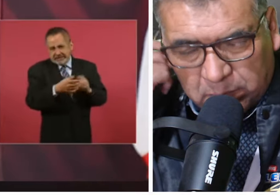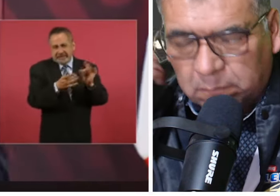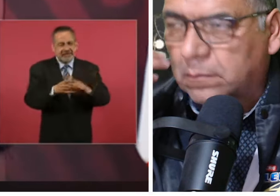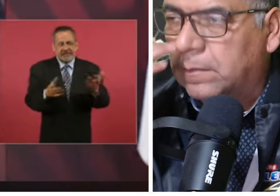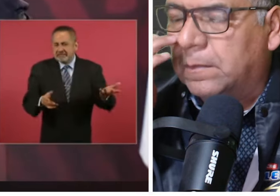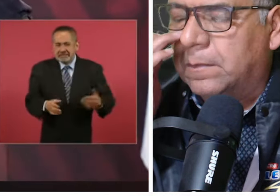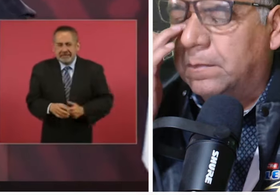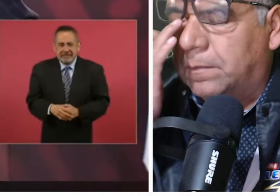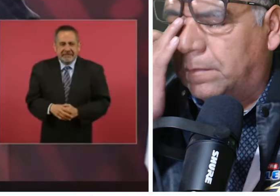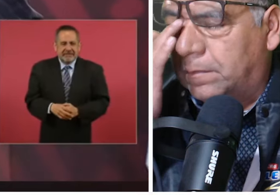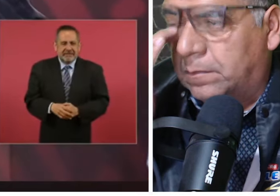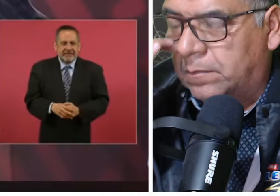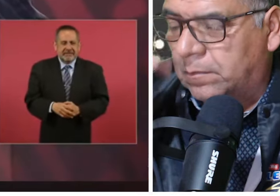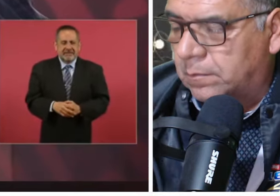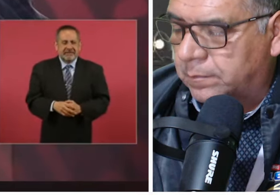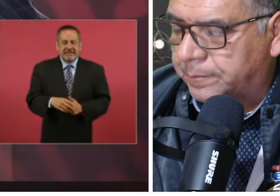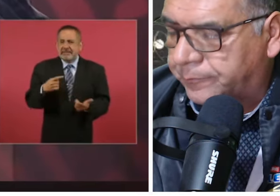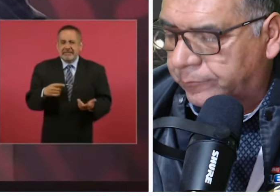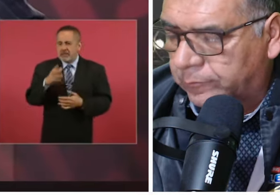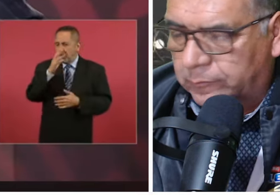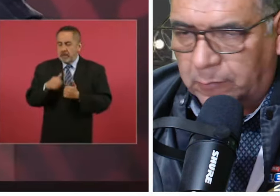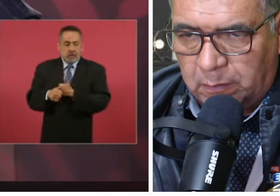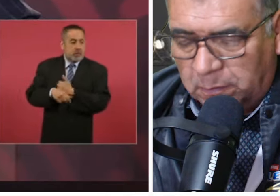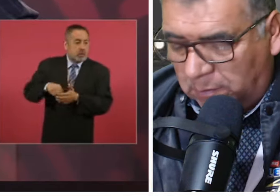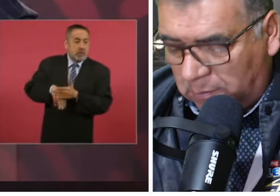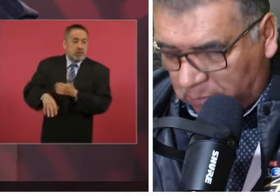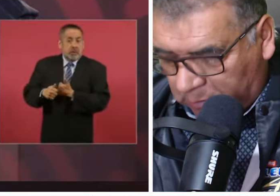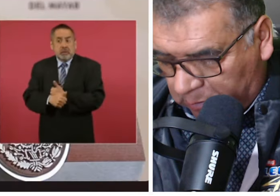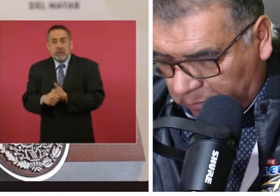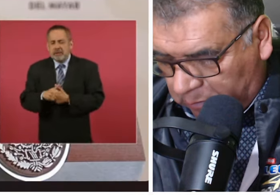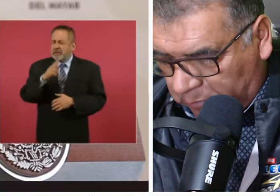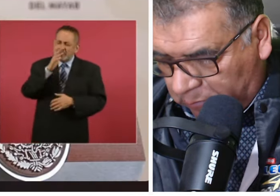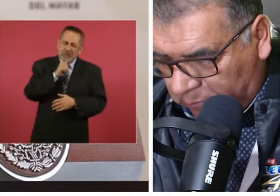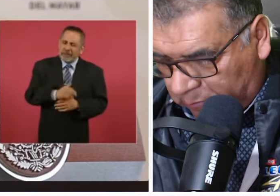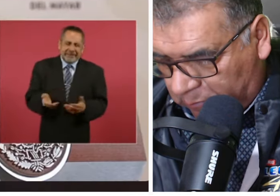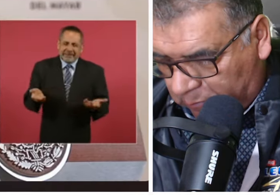hay cosas que no se pueden ocultar en la vida.